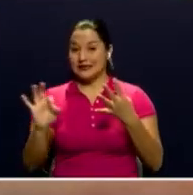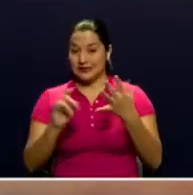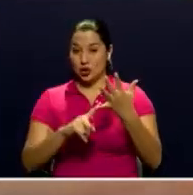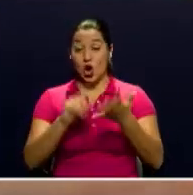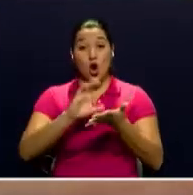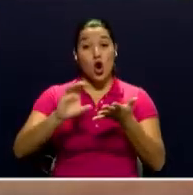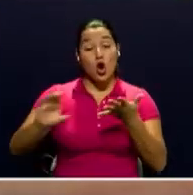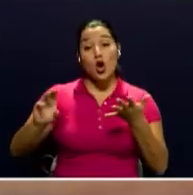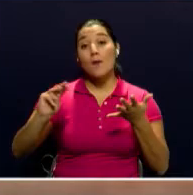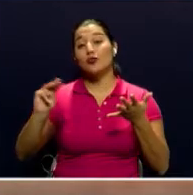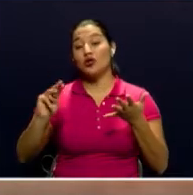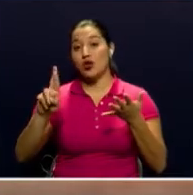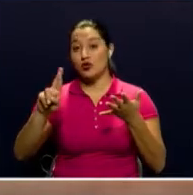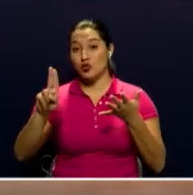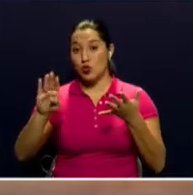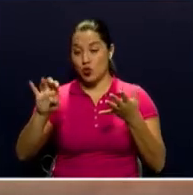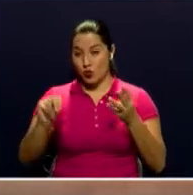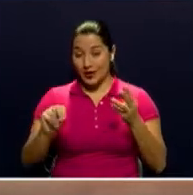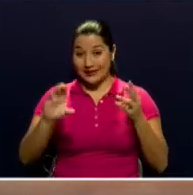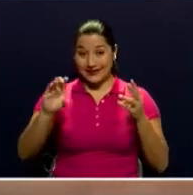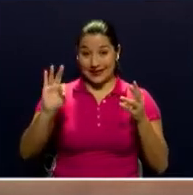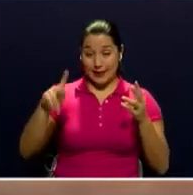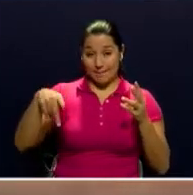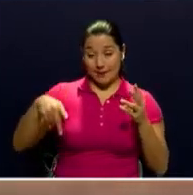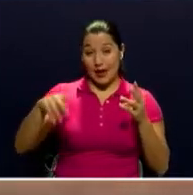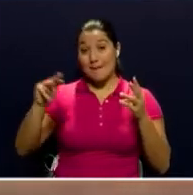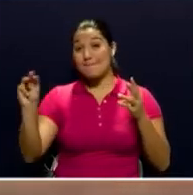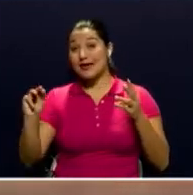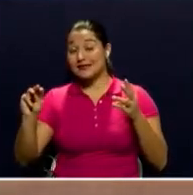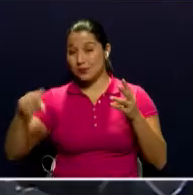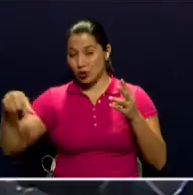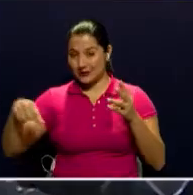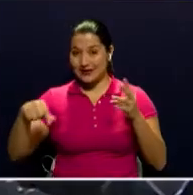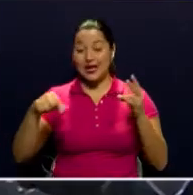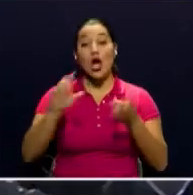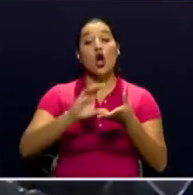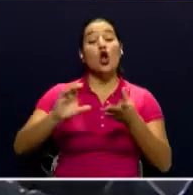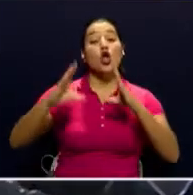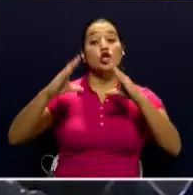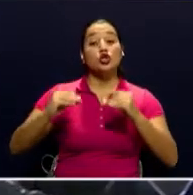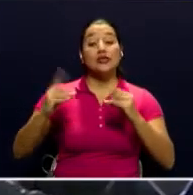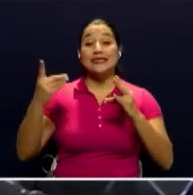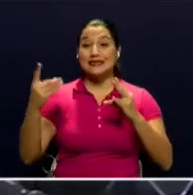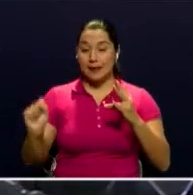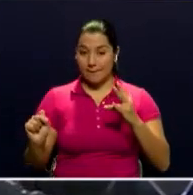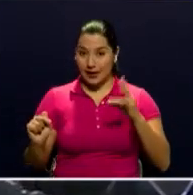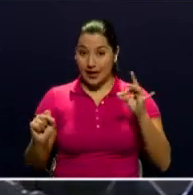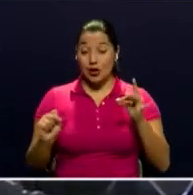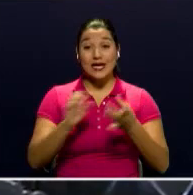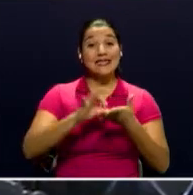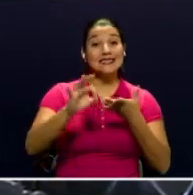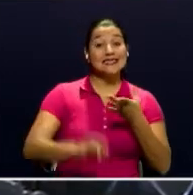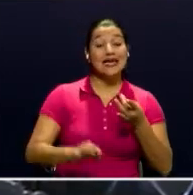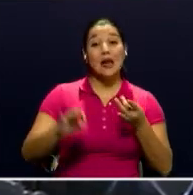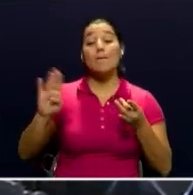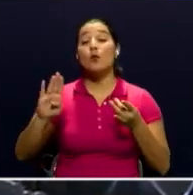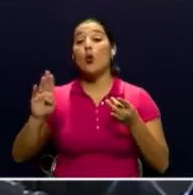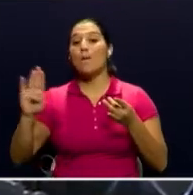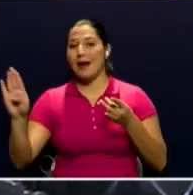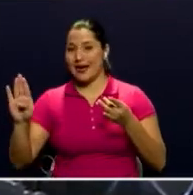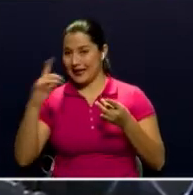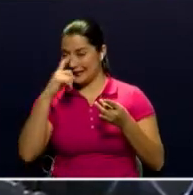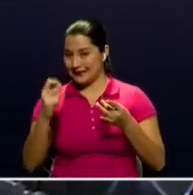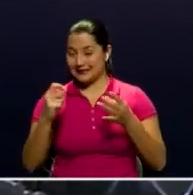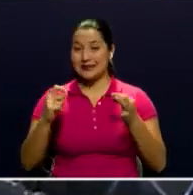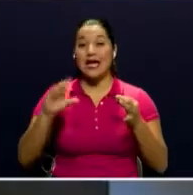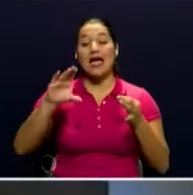el Liceo Monseñor Rubén, CTP Máximo Quesada, el Liceo Nocturno de Desamparados, la Escuela Blue Valley,